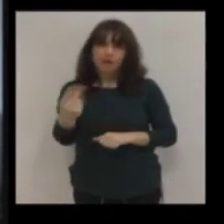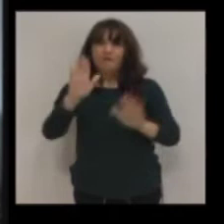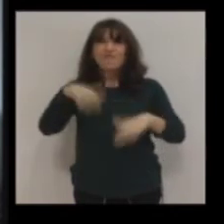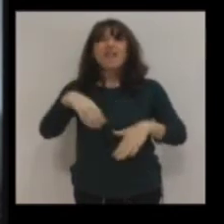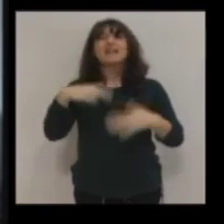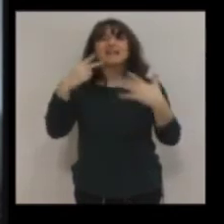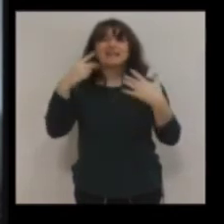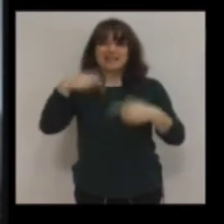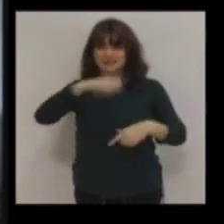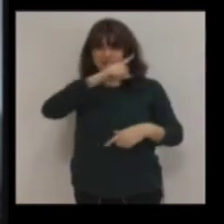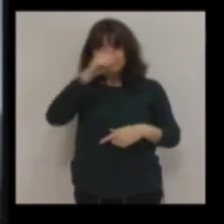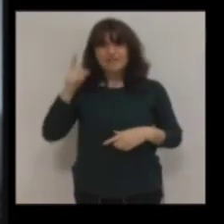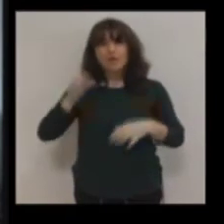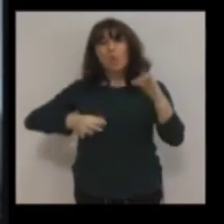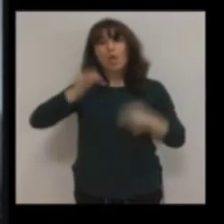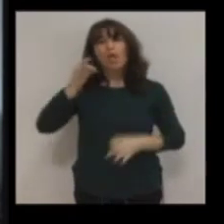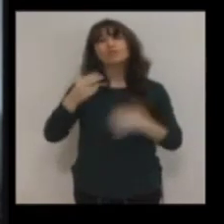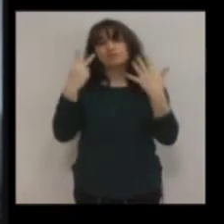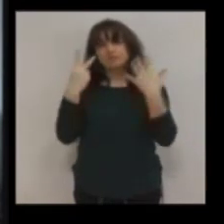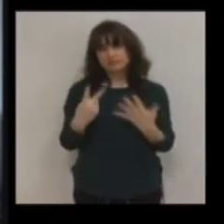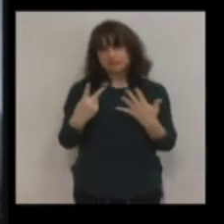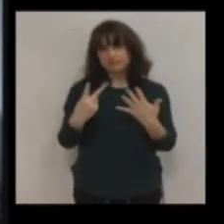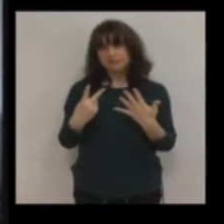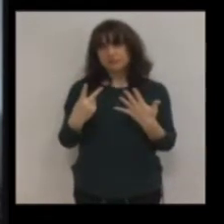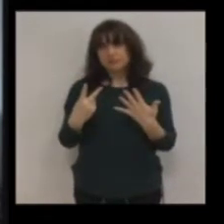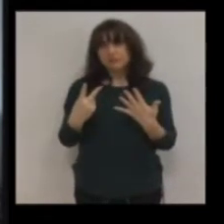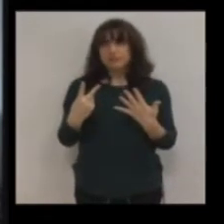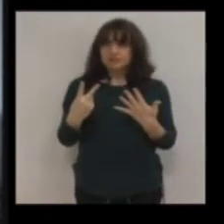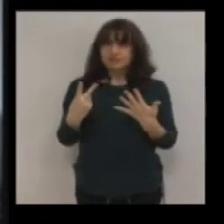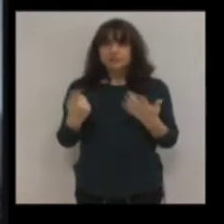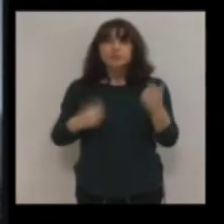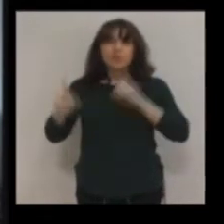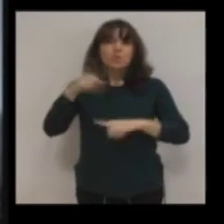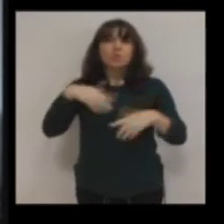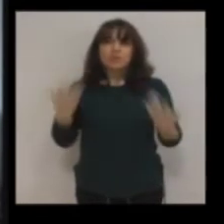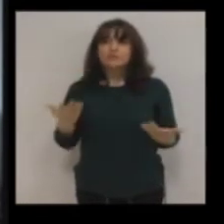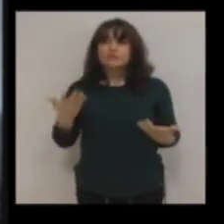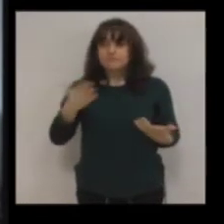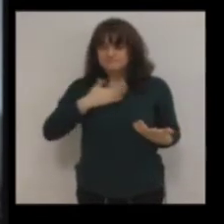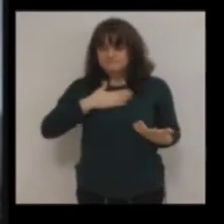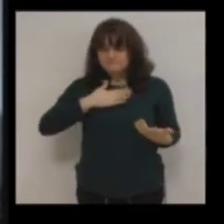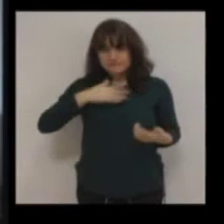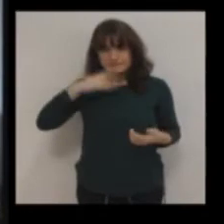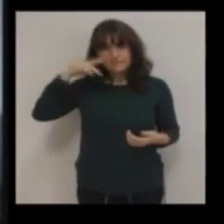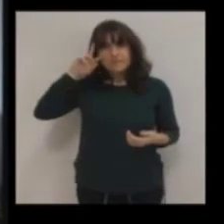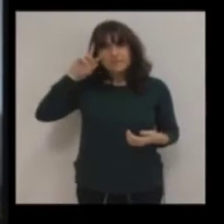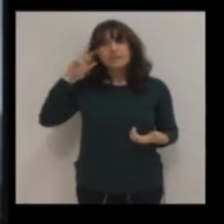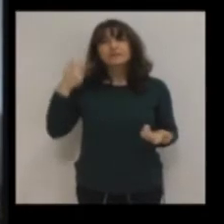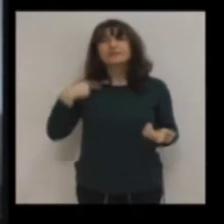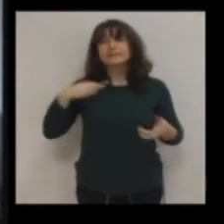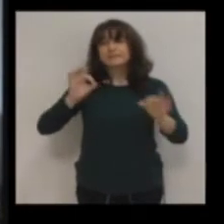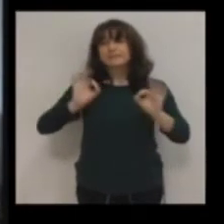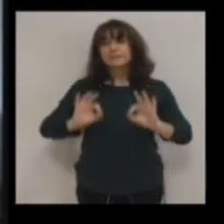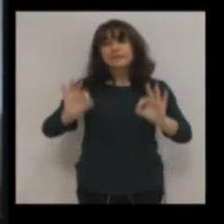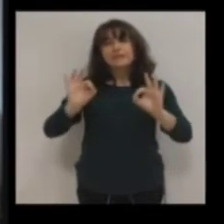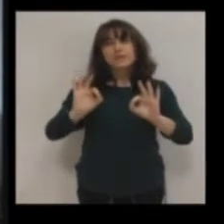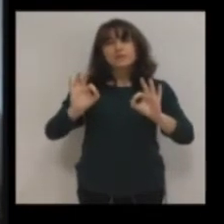7 juzgados en Madrid, partido judicial. ¿Y qué ocurre? Pues que en mi experiencia la